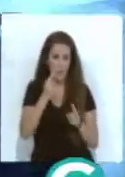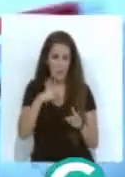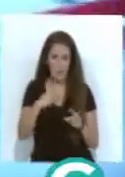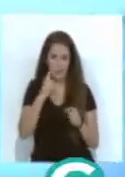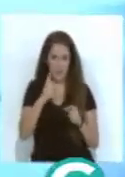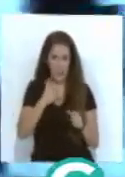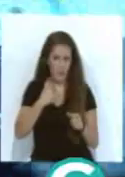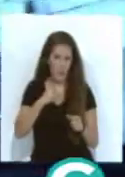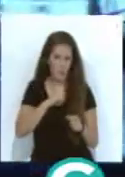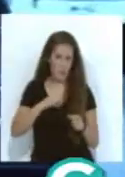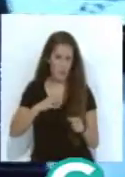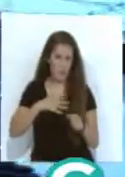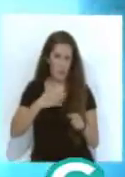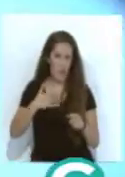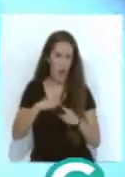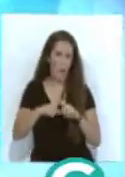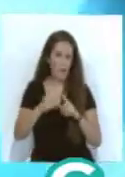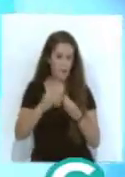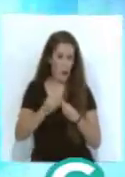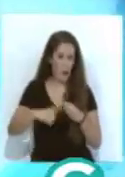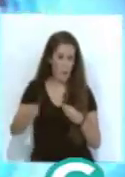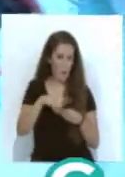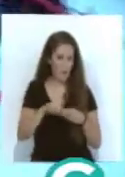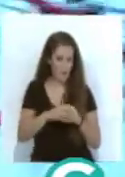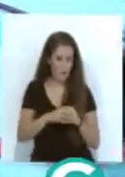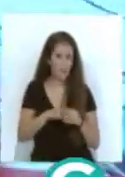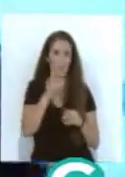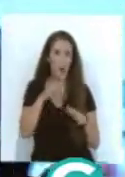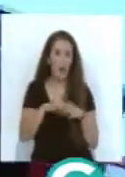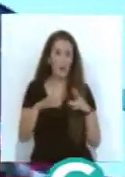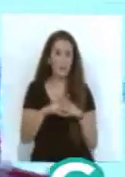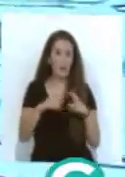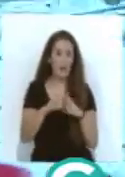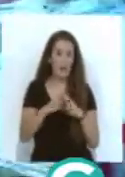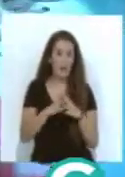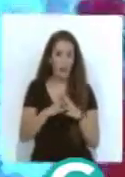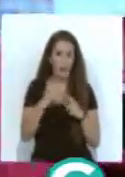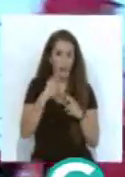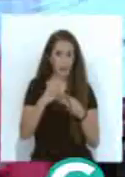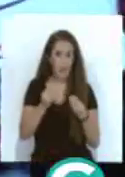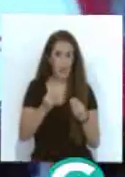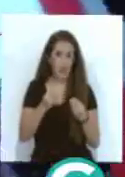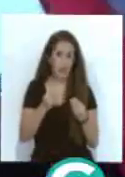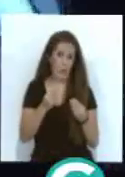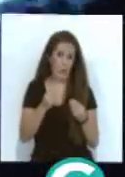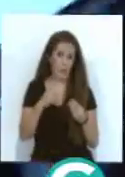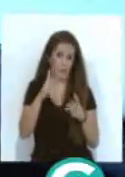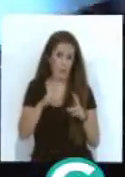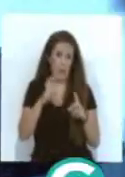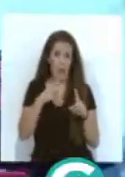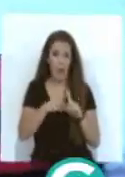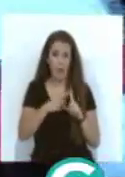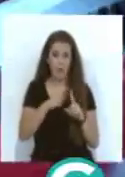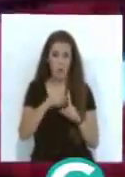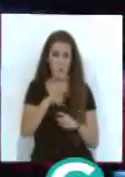yo a título particular y que quiero compartir con todos ustedes, porque las redes sociales en esa de sus múltiples usos que tienen,